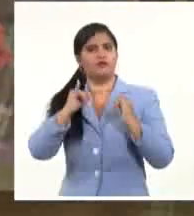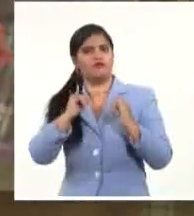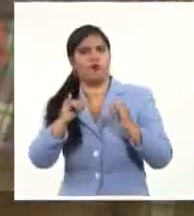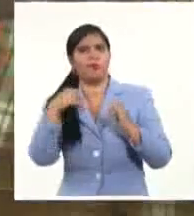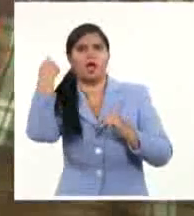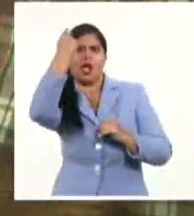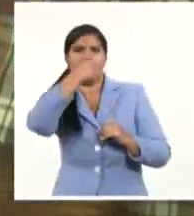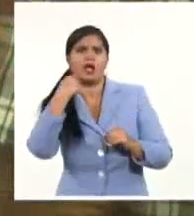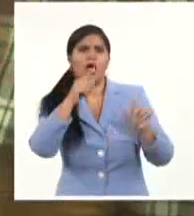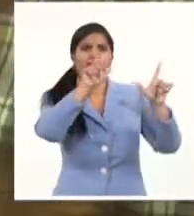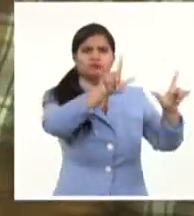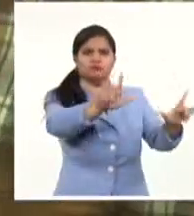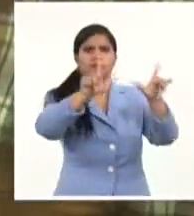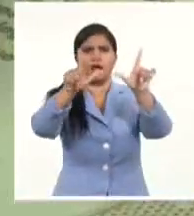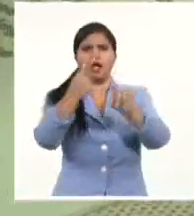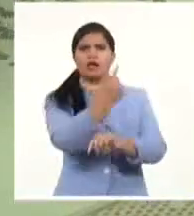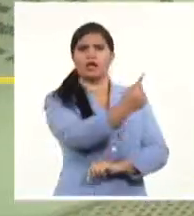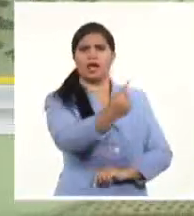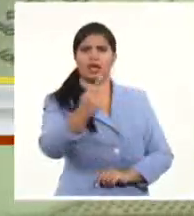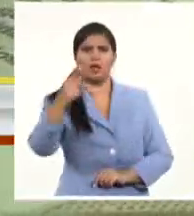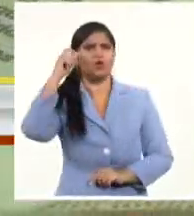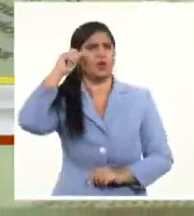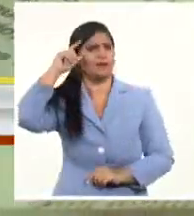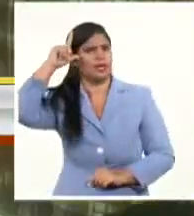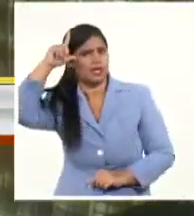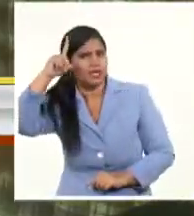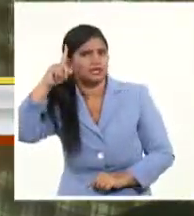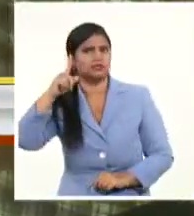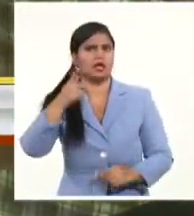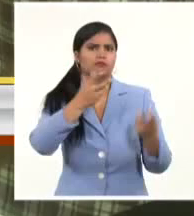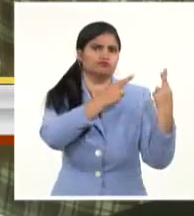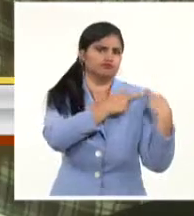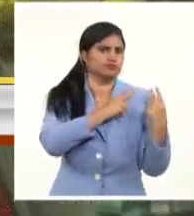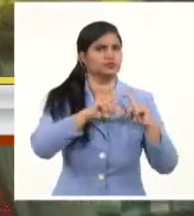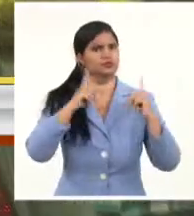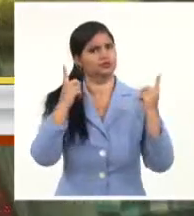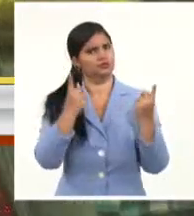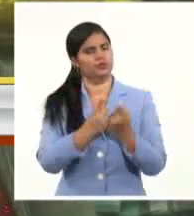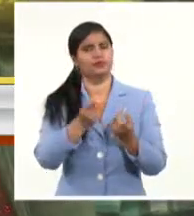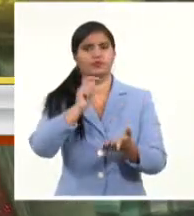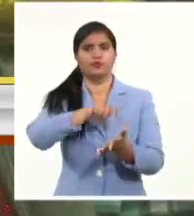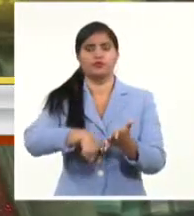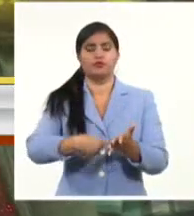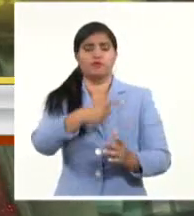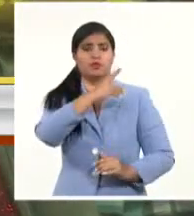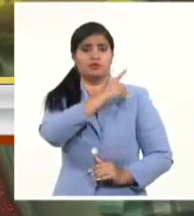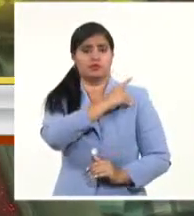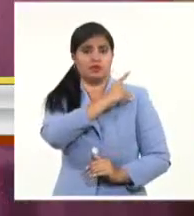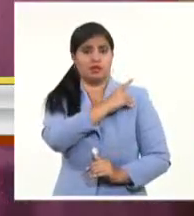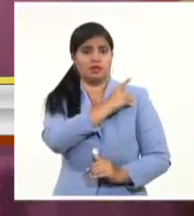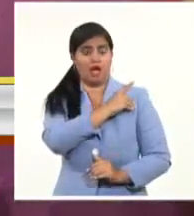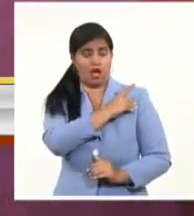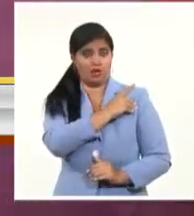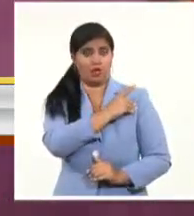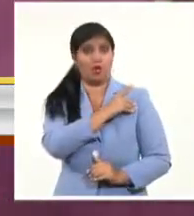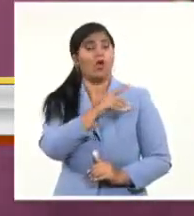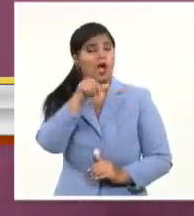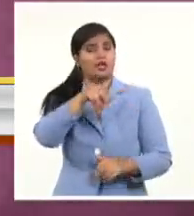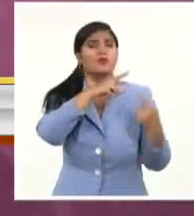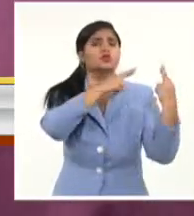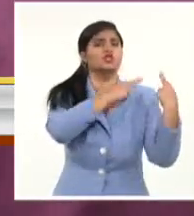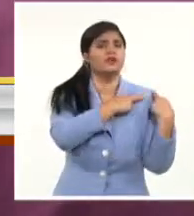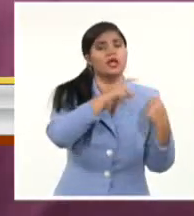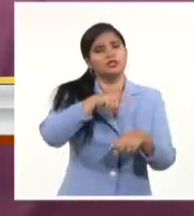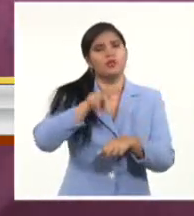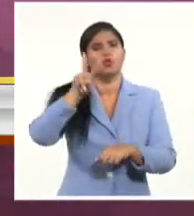candidaturas. La firma del juramento por cada delegado para el desempeño de sus funciones para el nuevo mandato de 2 años y medio caracterizó